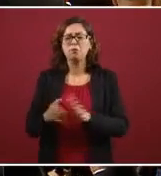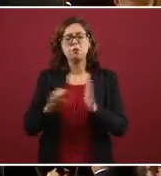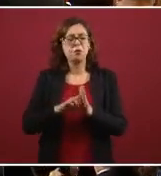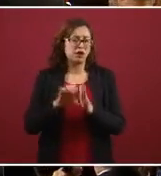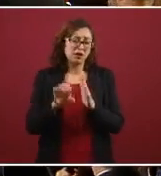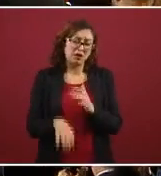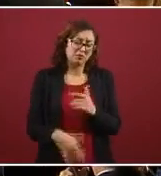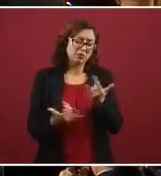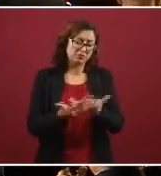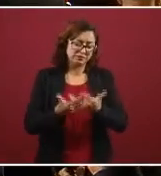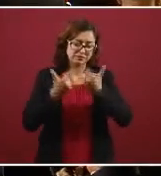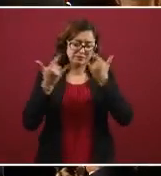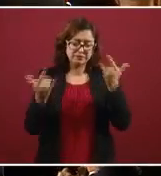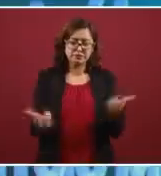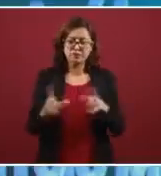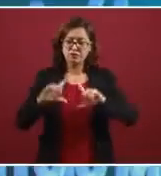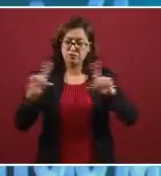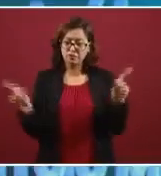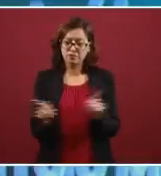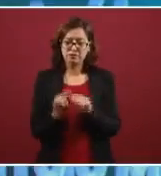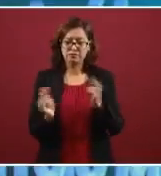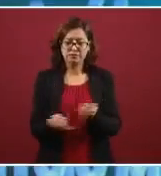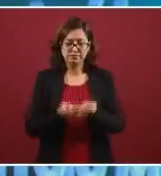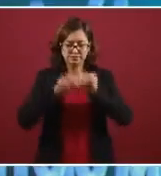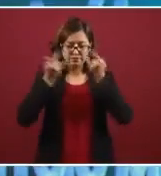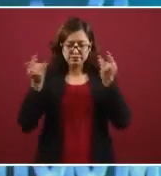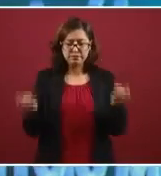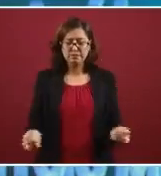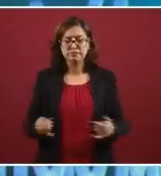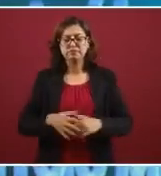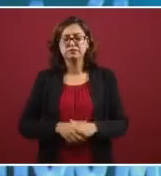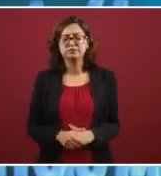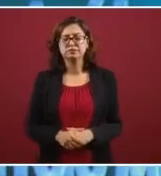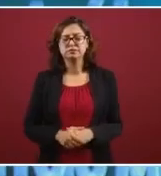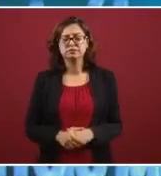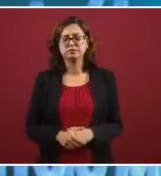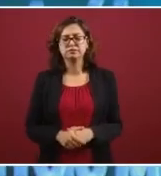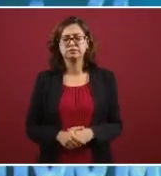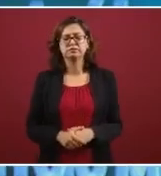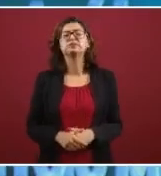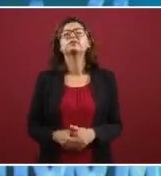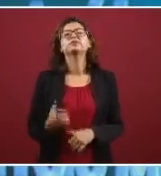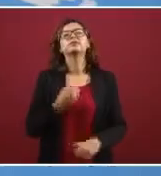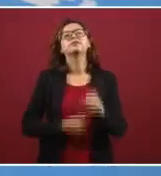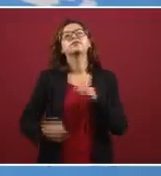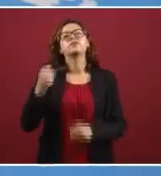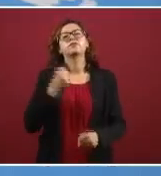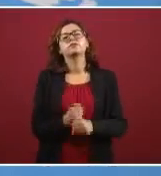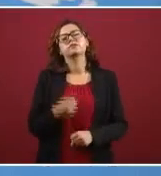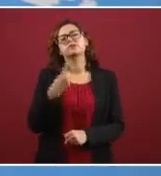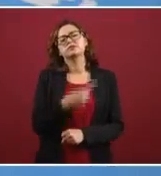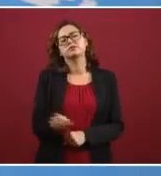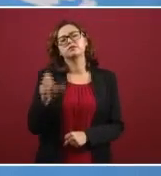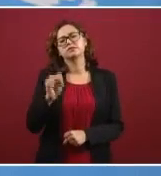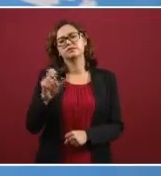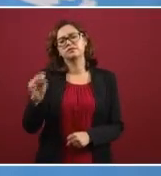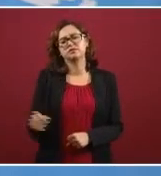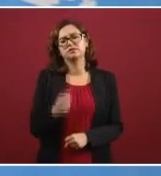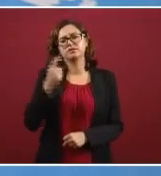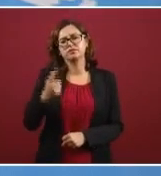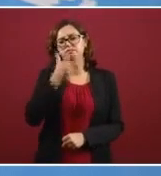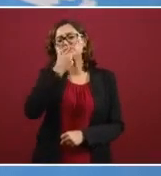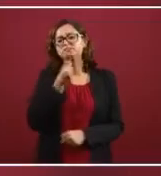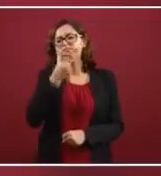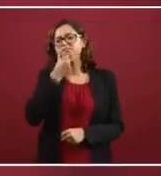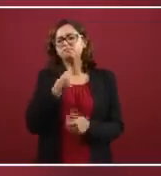historia. Muy breve historia. Y es que hace 166 años, un hombre